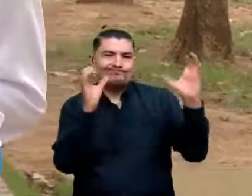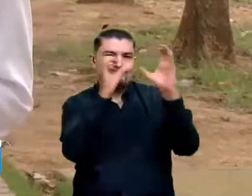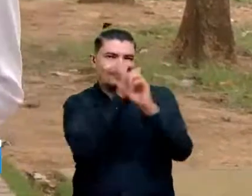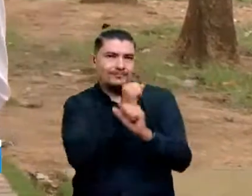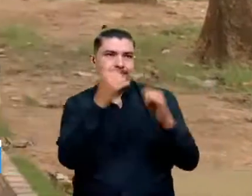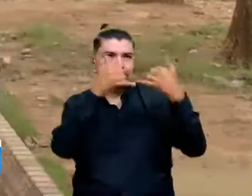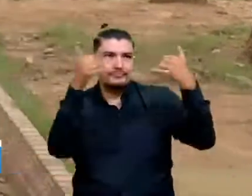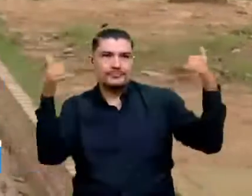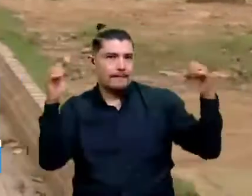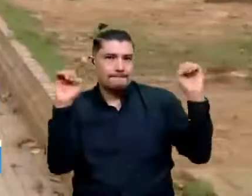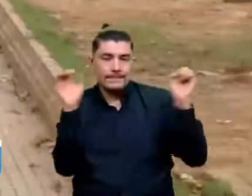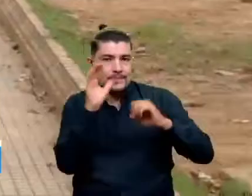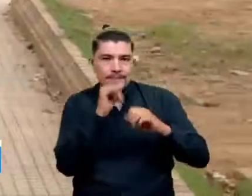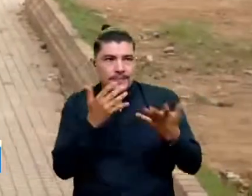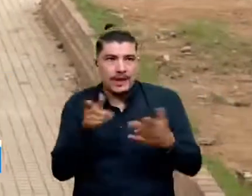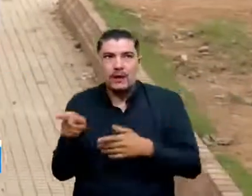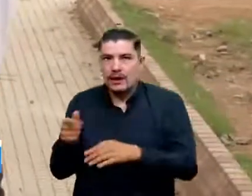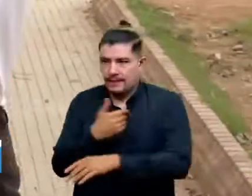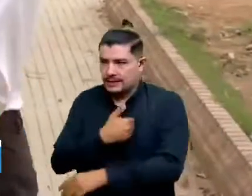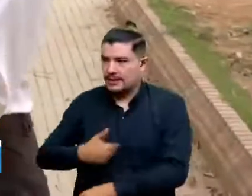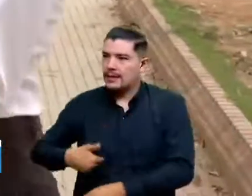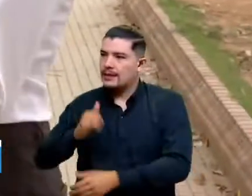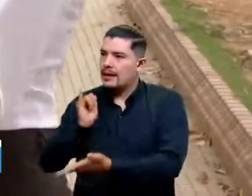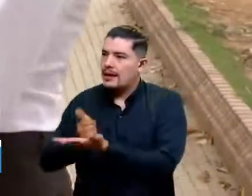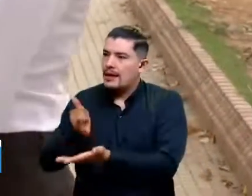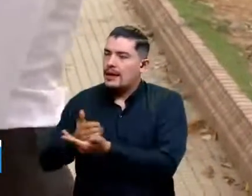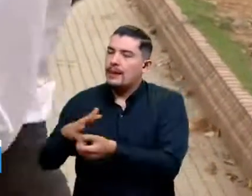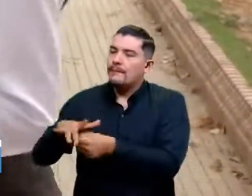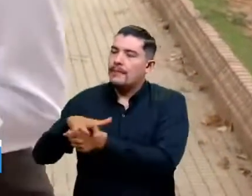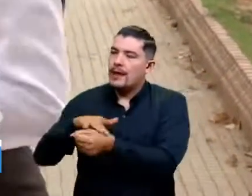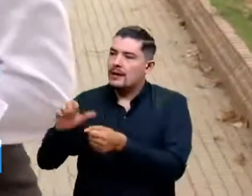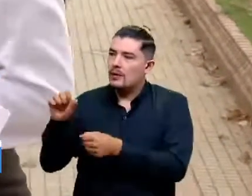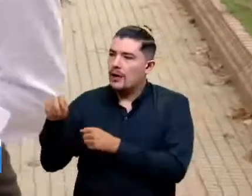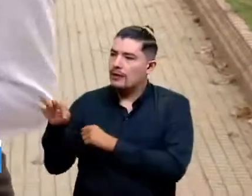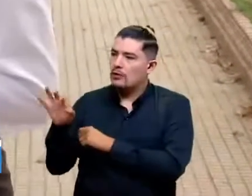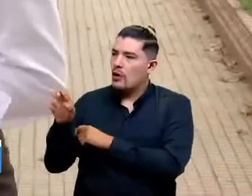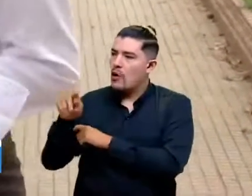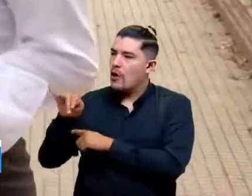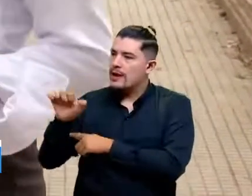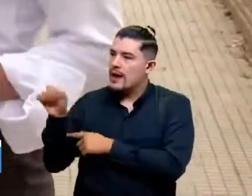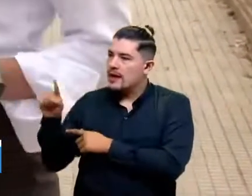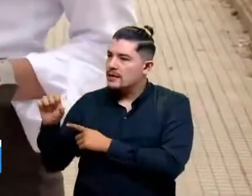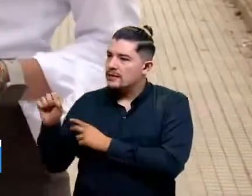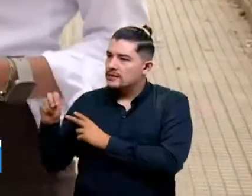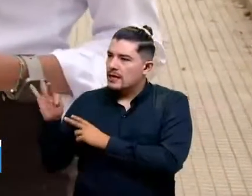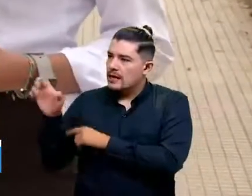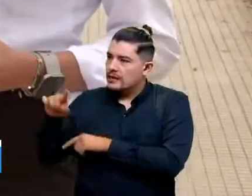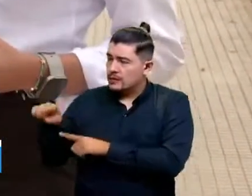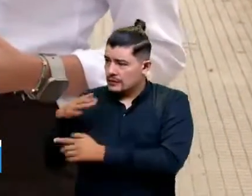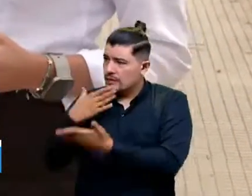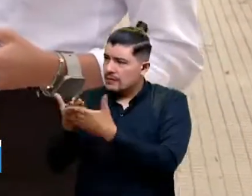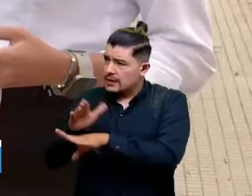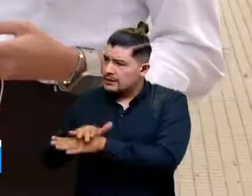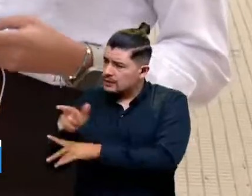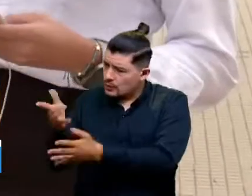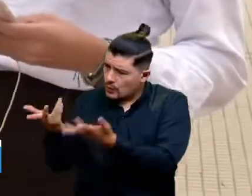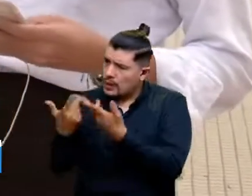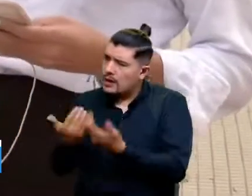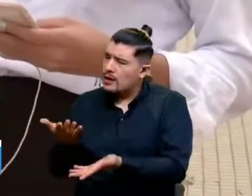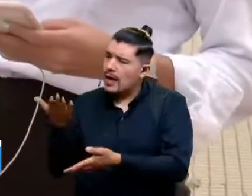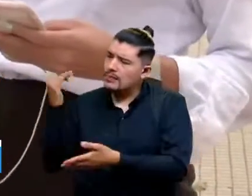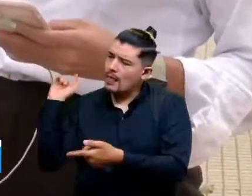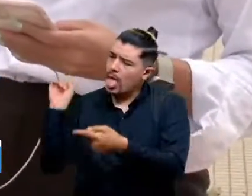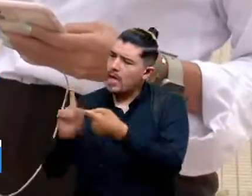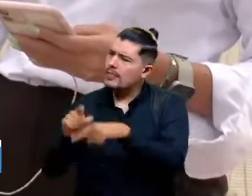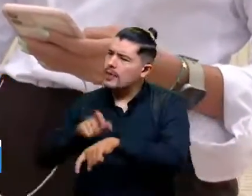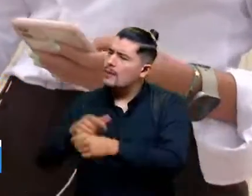la presidenta del barrio, Antonia Santos. Muy buenas tardes. Cuéntenos cuánto tiempo llevan con esta problemática. Muy buenas tardes, mi nombre es Clara Inés García